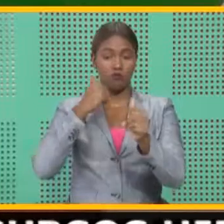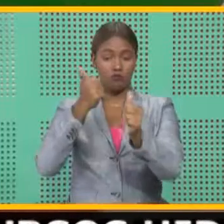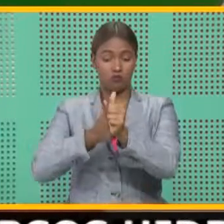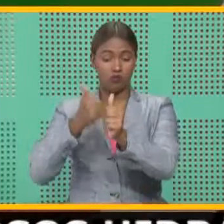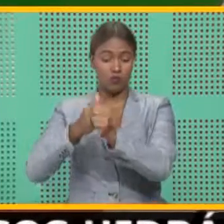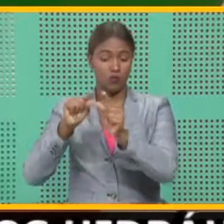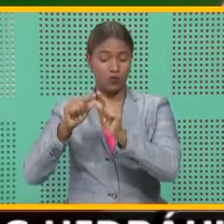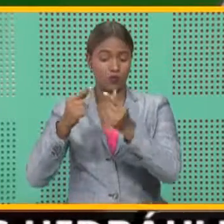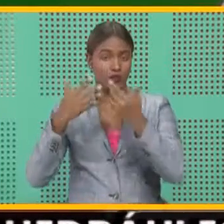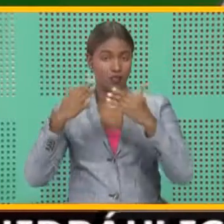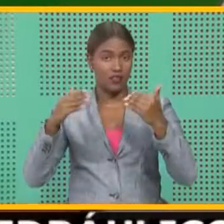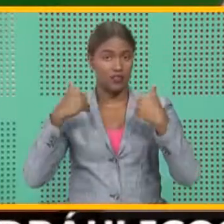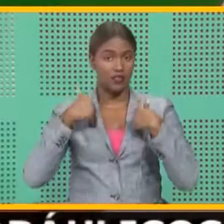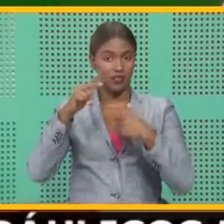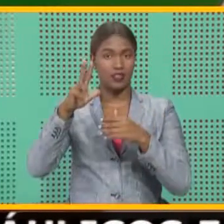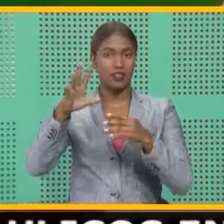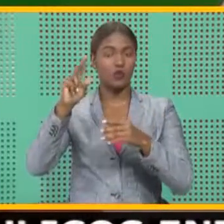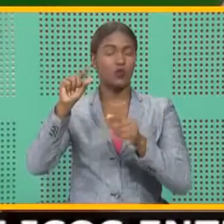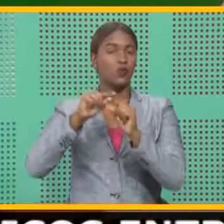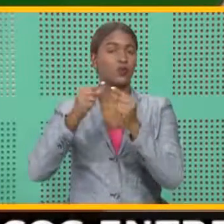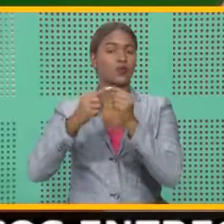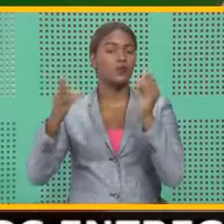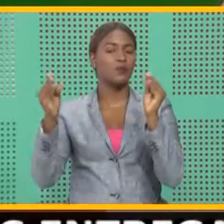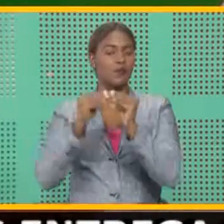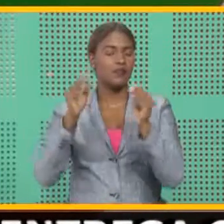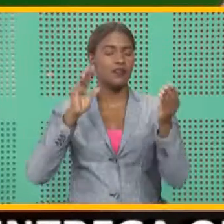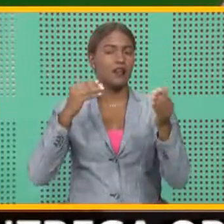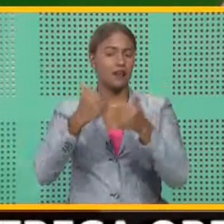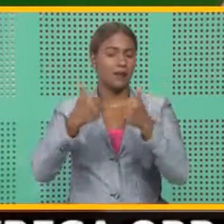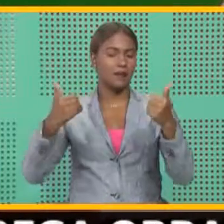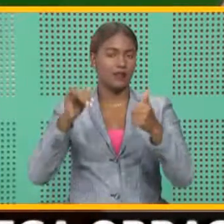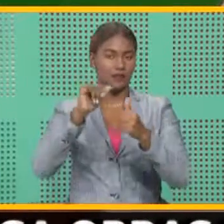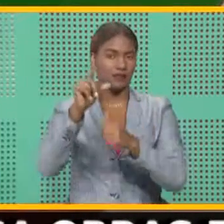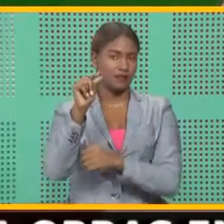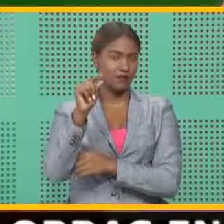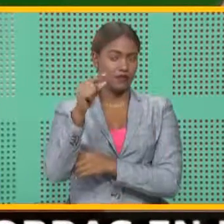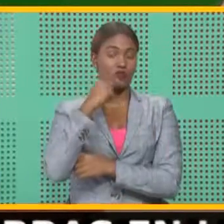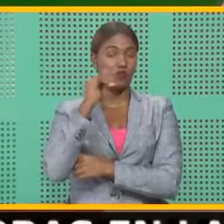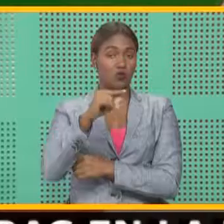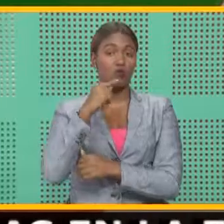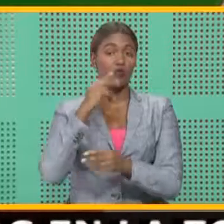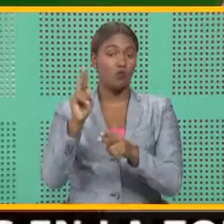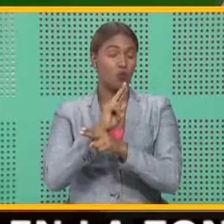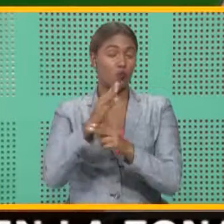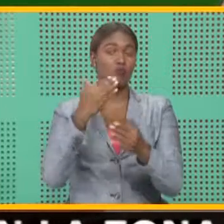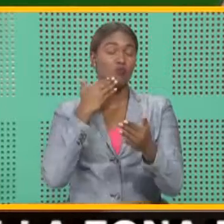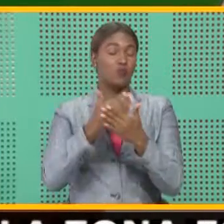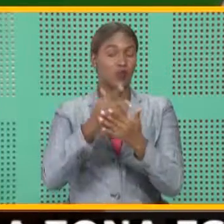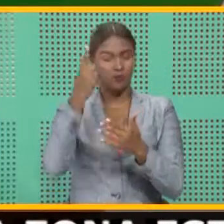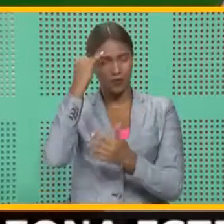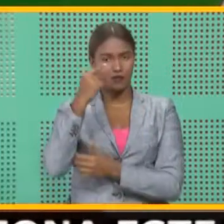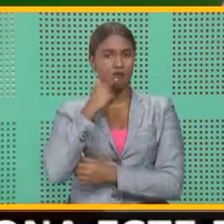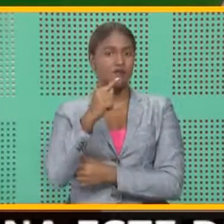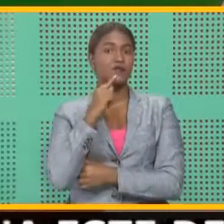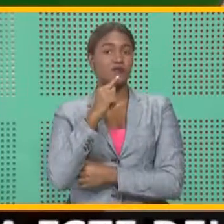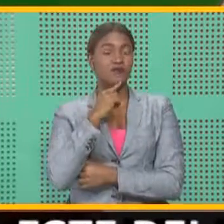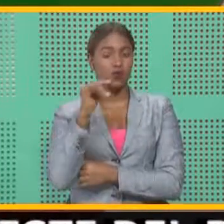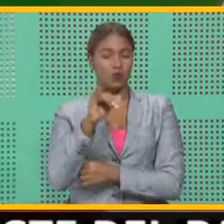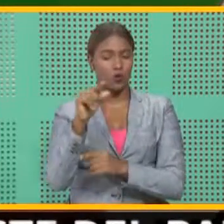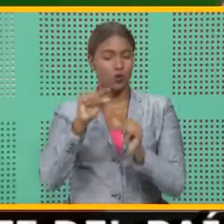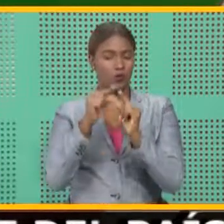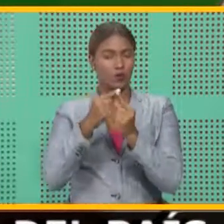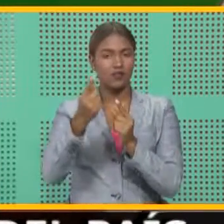que ellos tienen, pero 35 grupos más, aparte de esos 20. Y eso es muy útil, porque la verdad, como grupo,